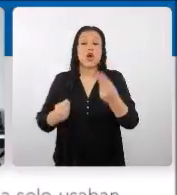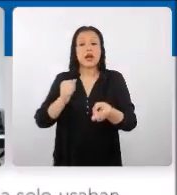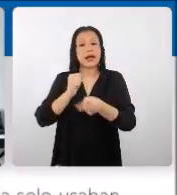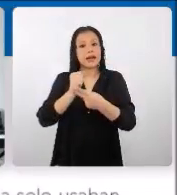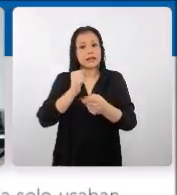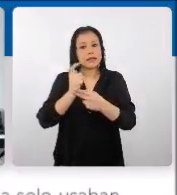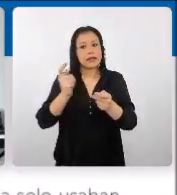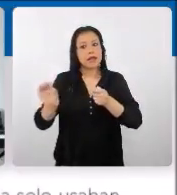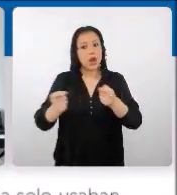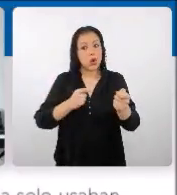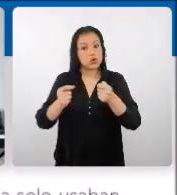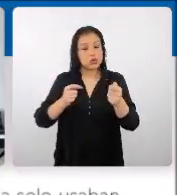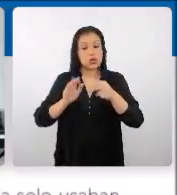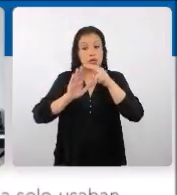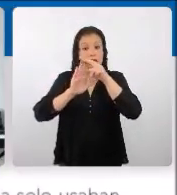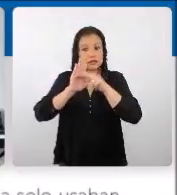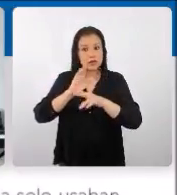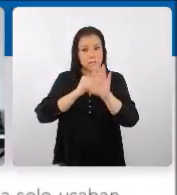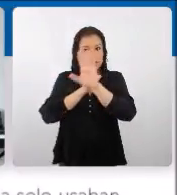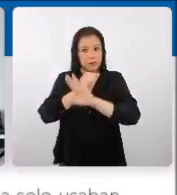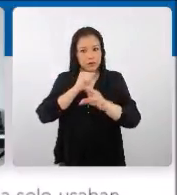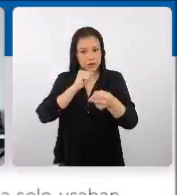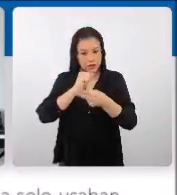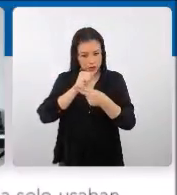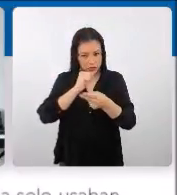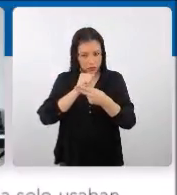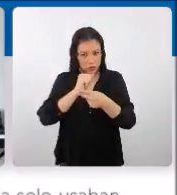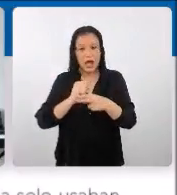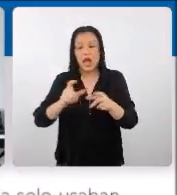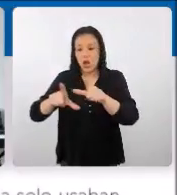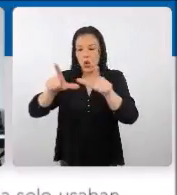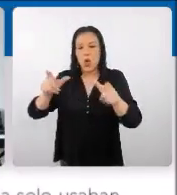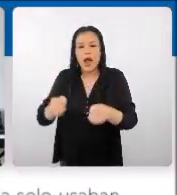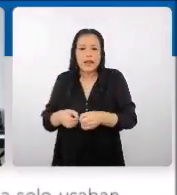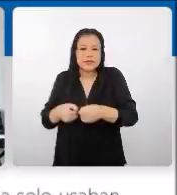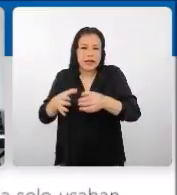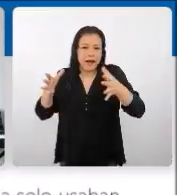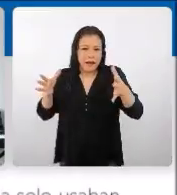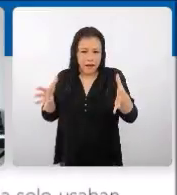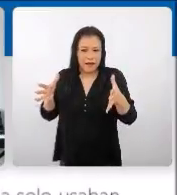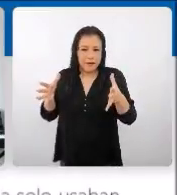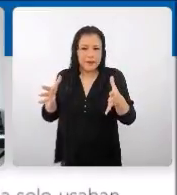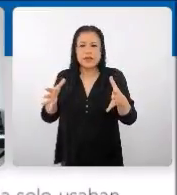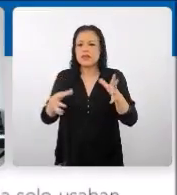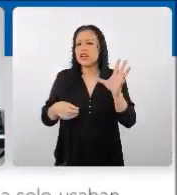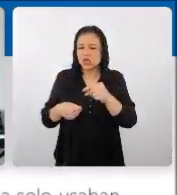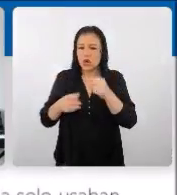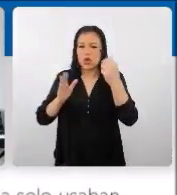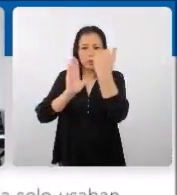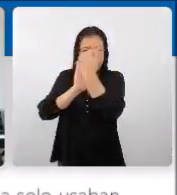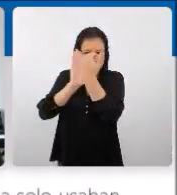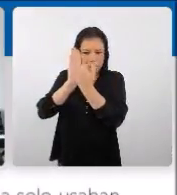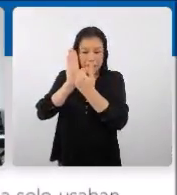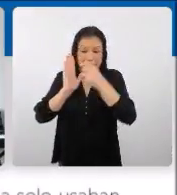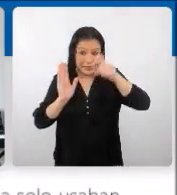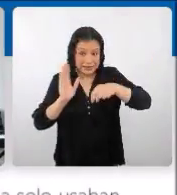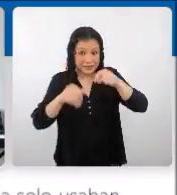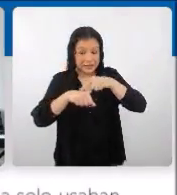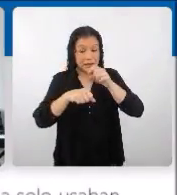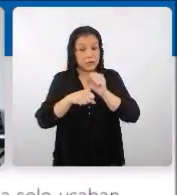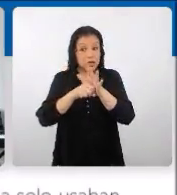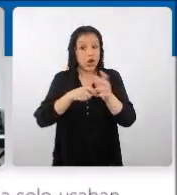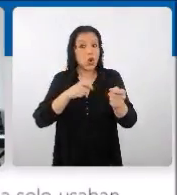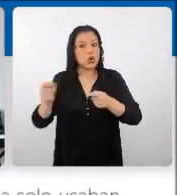manejo de los protocolos, el biocuidado, los espacios amplios y todo aquello que en pandemia es primordial